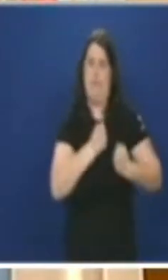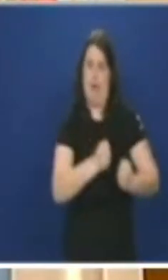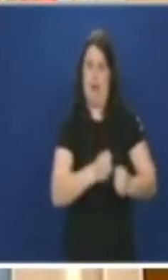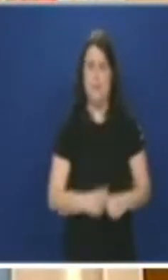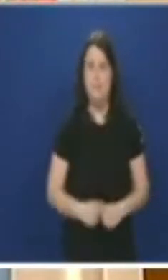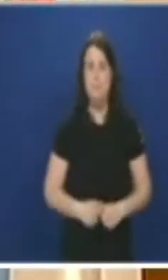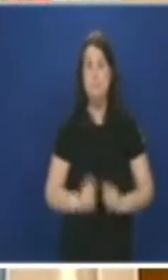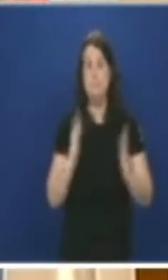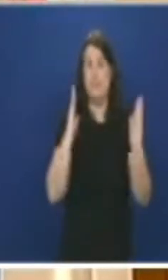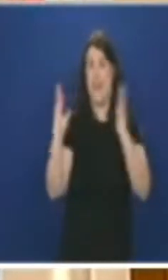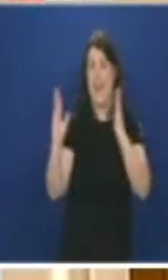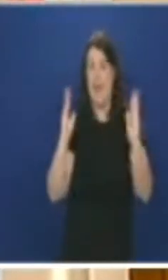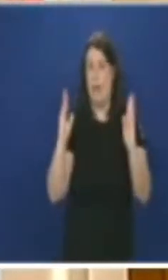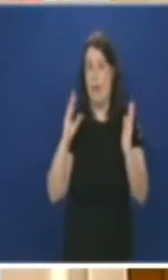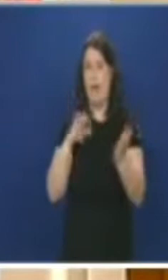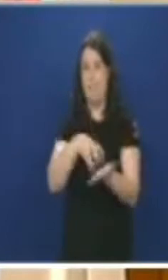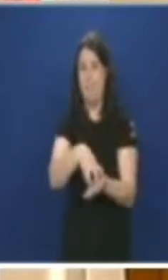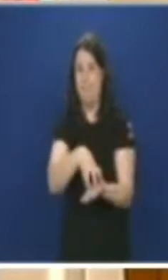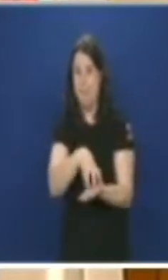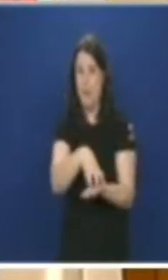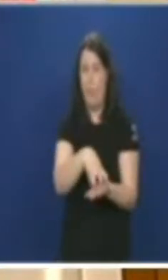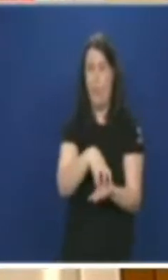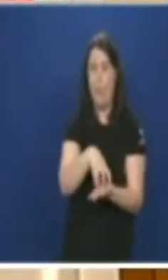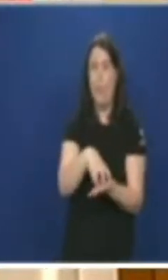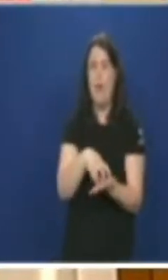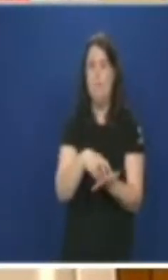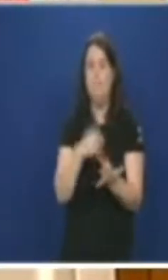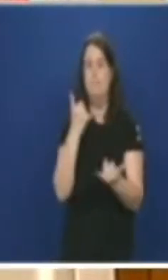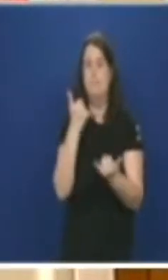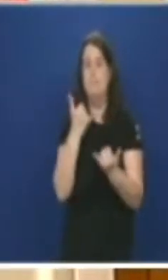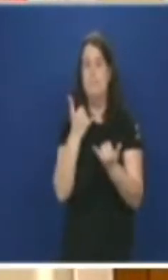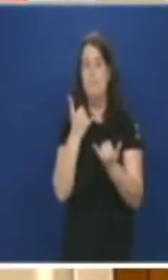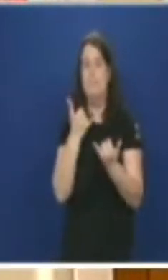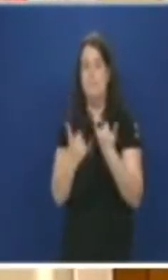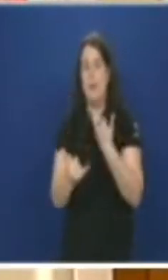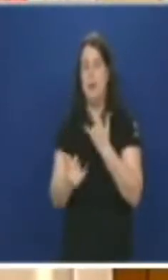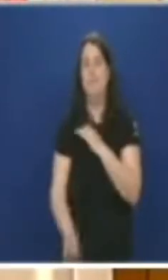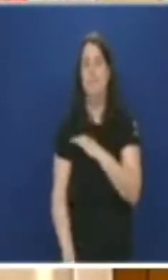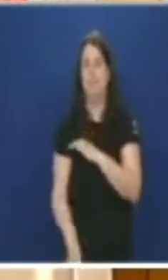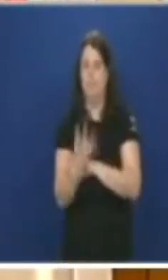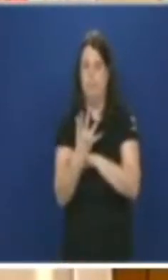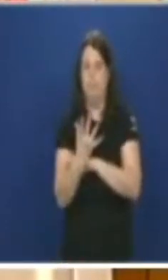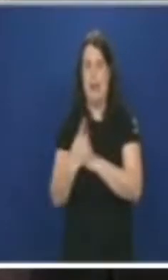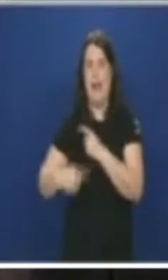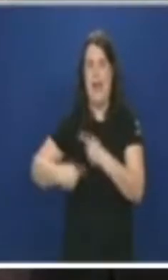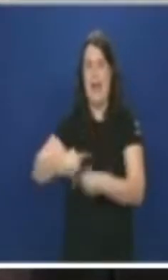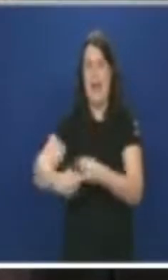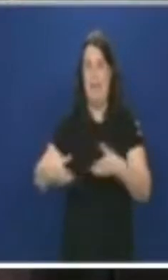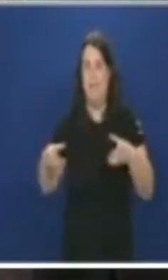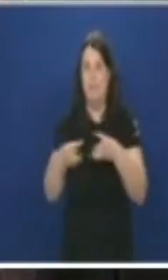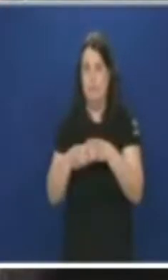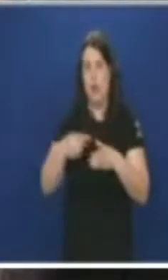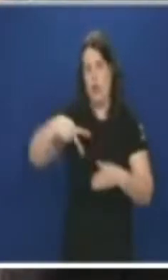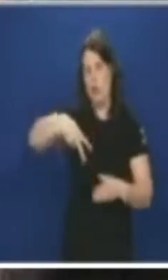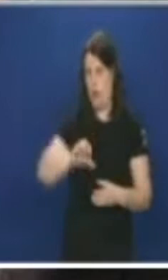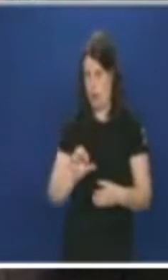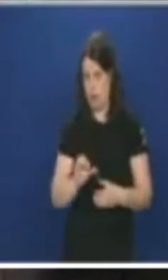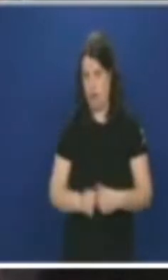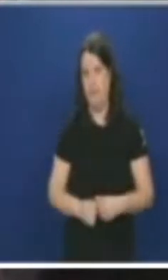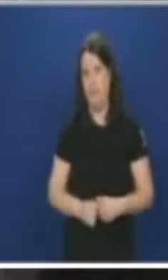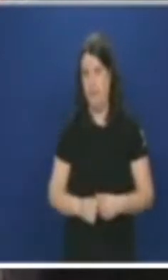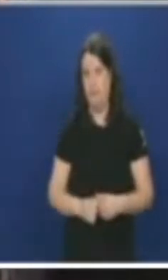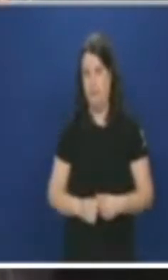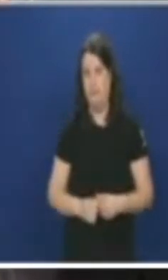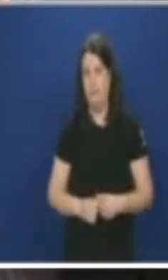de incertidume chega a xeración nos. Mira o país, non